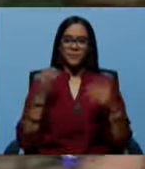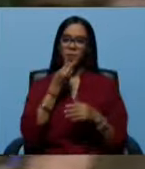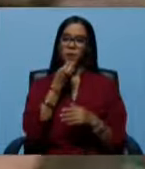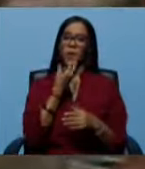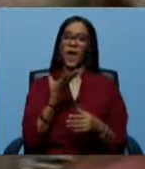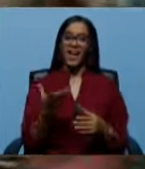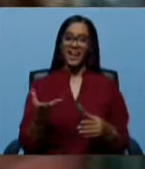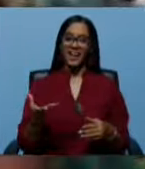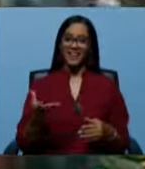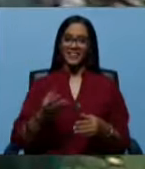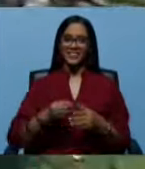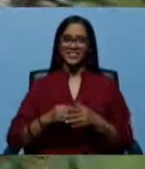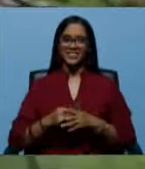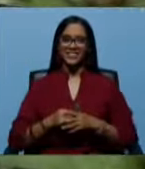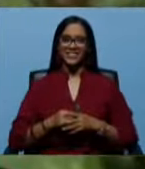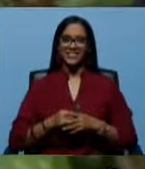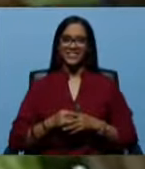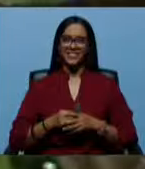Buenas.